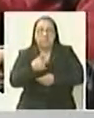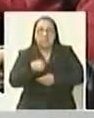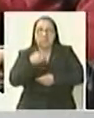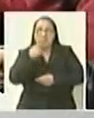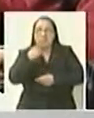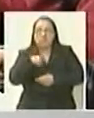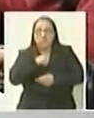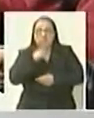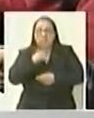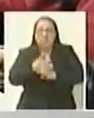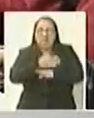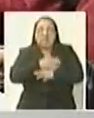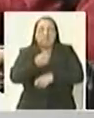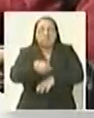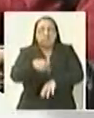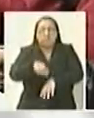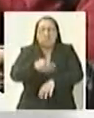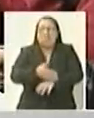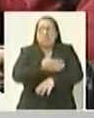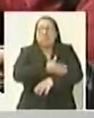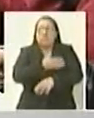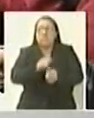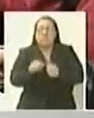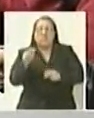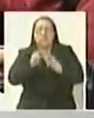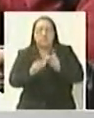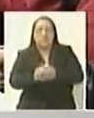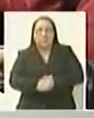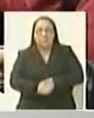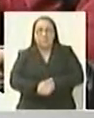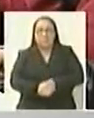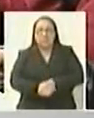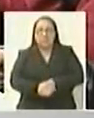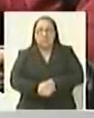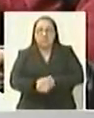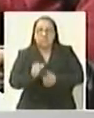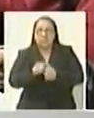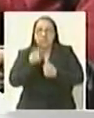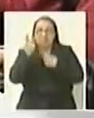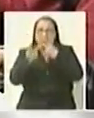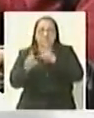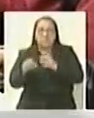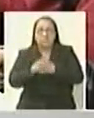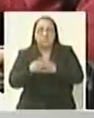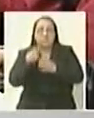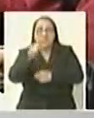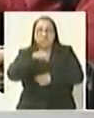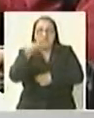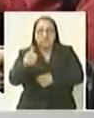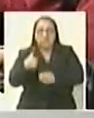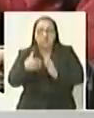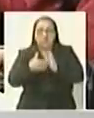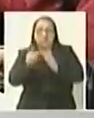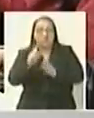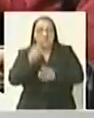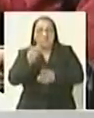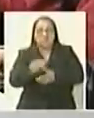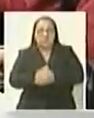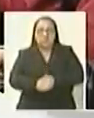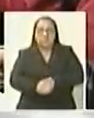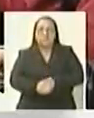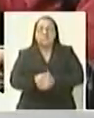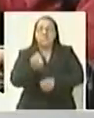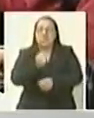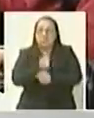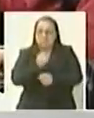que estamos atrasados o aguantando la investigación cosa que con la visita que se haga ancash tenemos que demostrar que eso no es así que